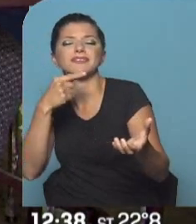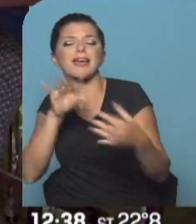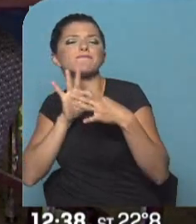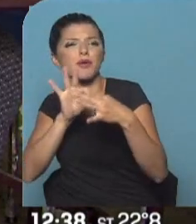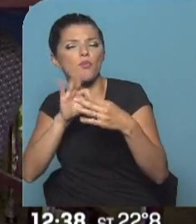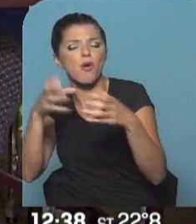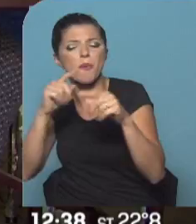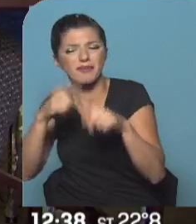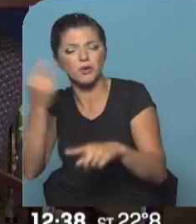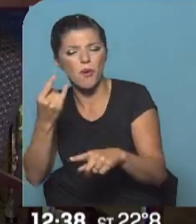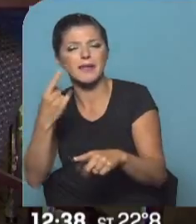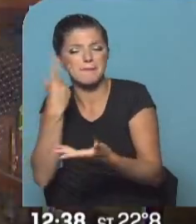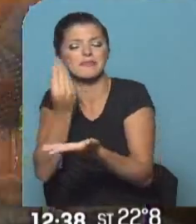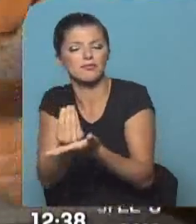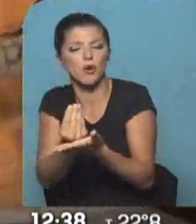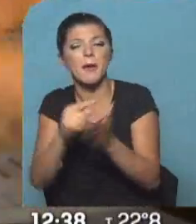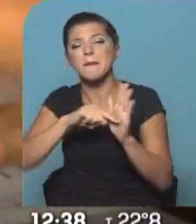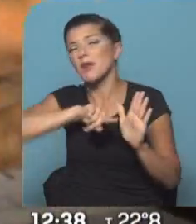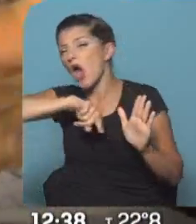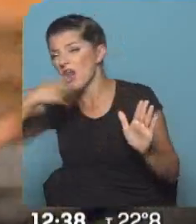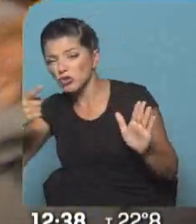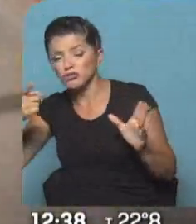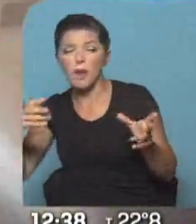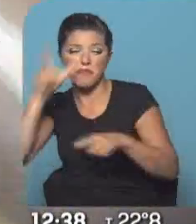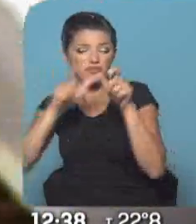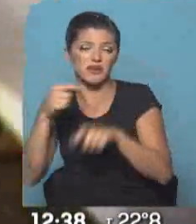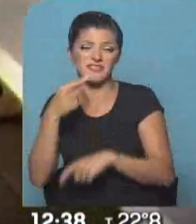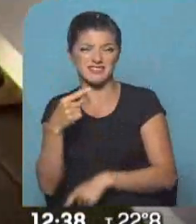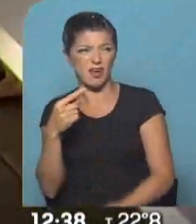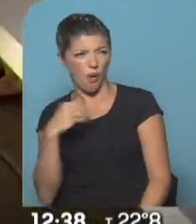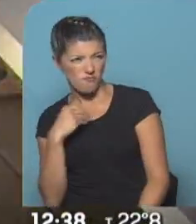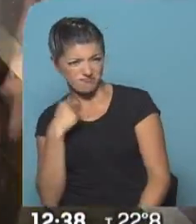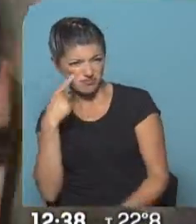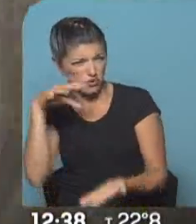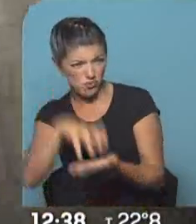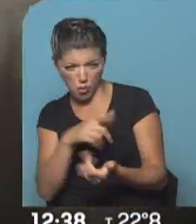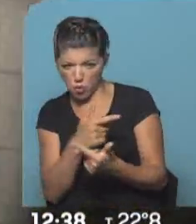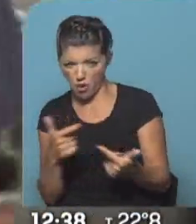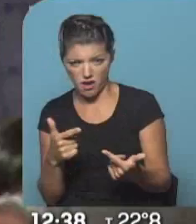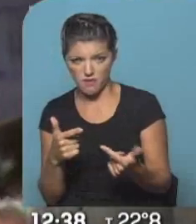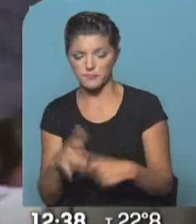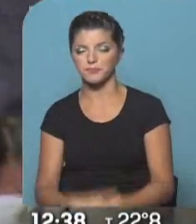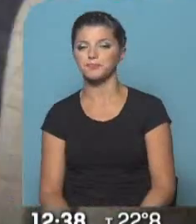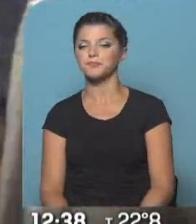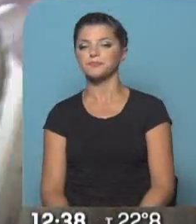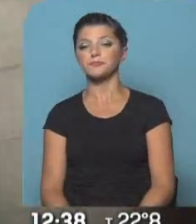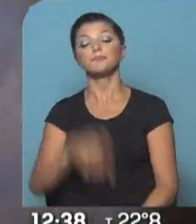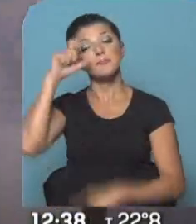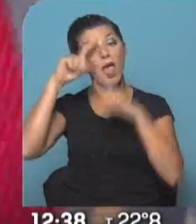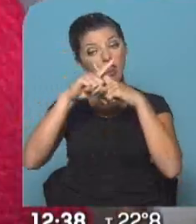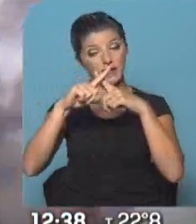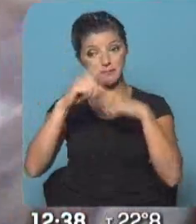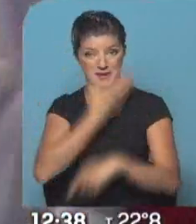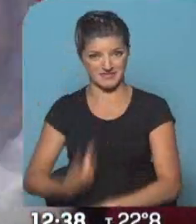del 40% asegura tener desconfianza de cualquier institución política. El expresidente Piñera, en